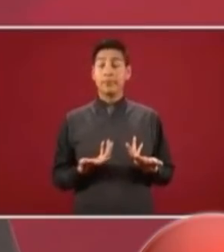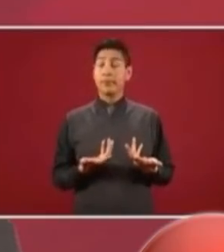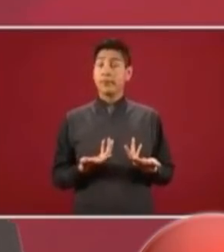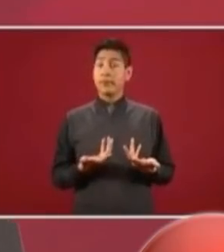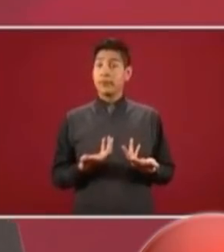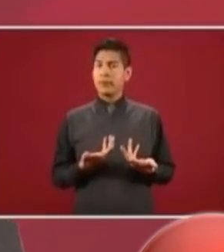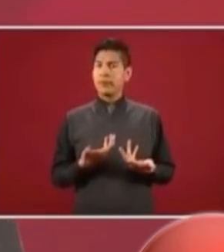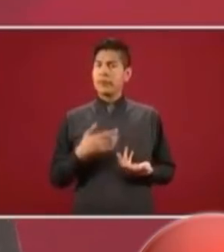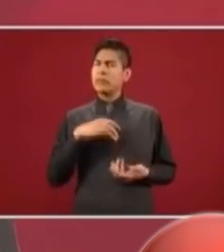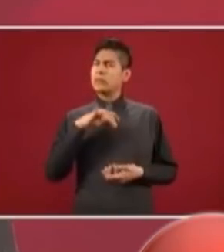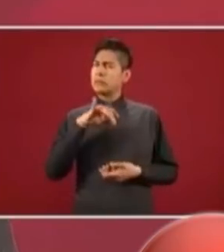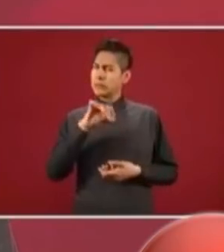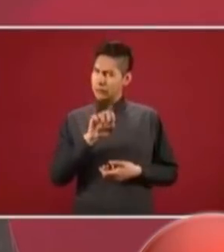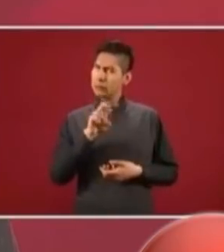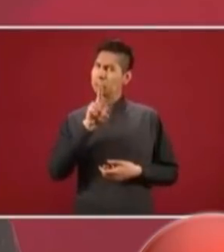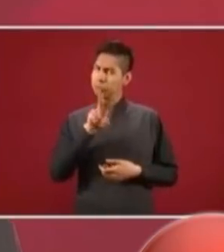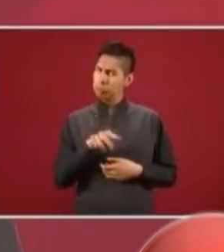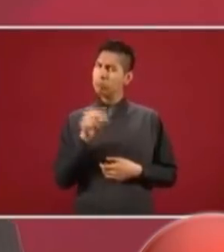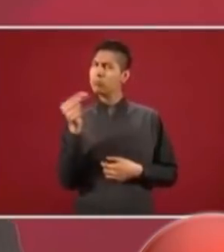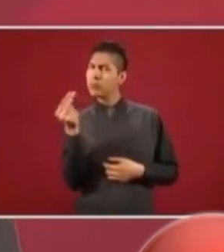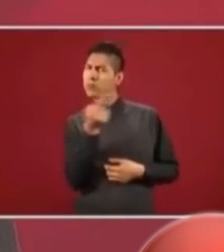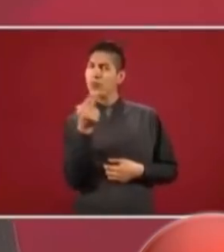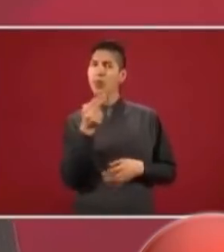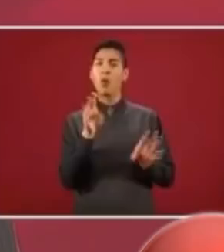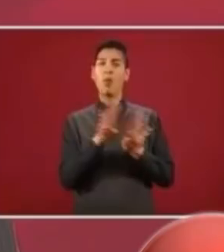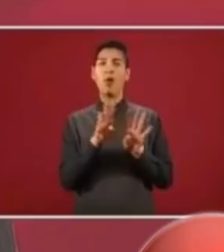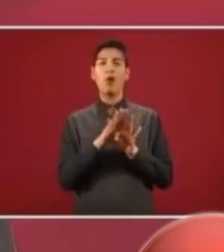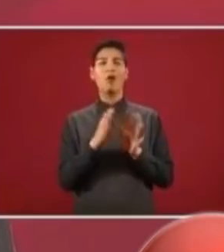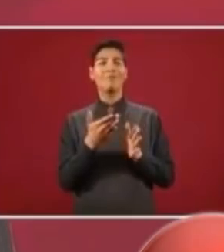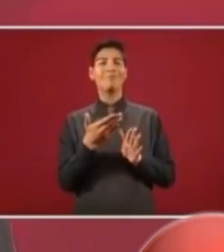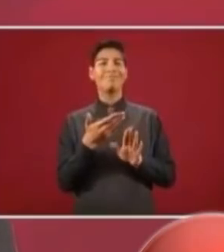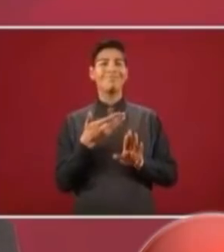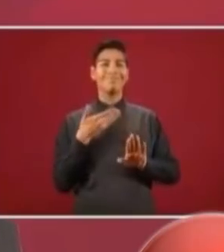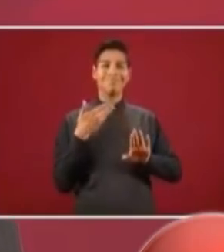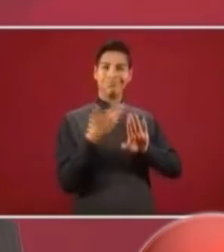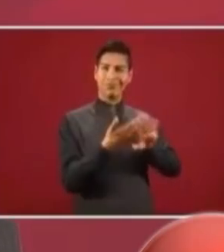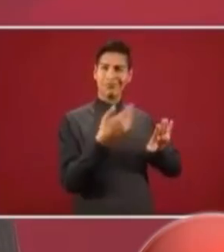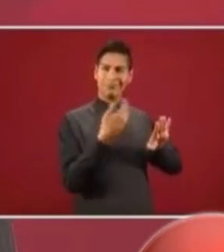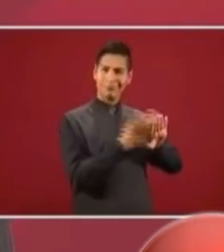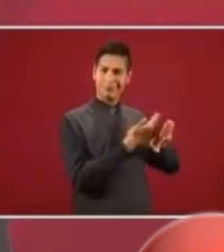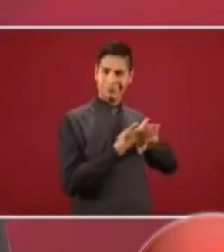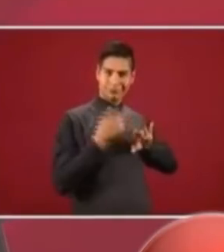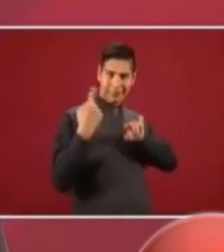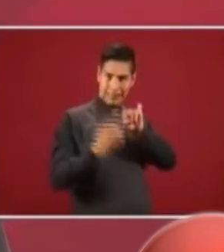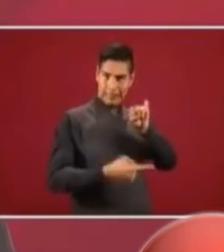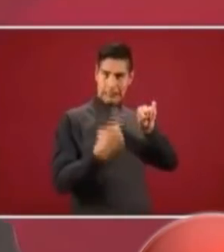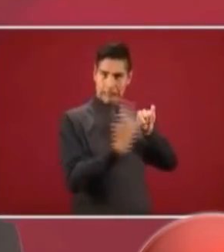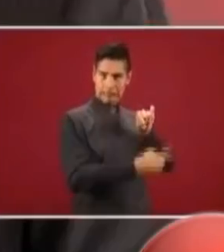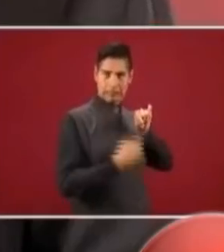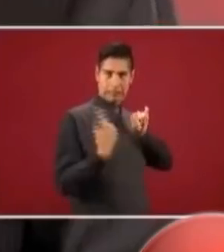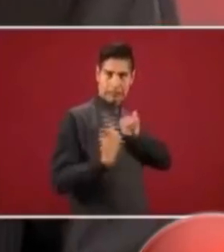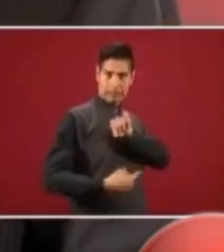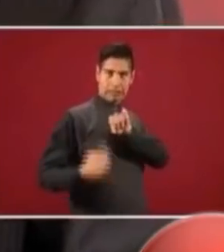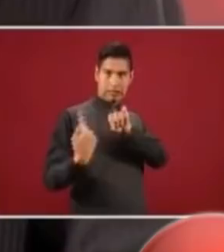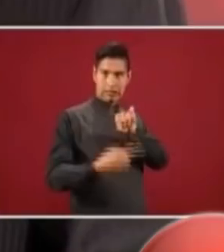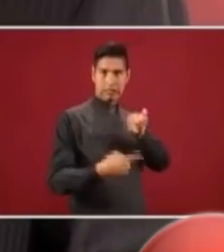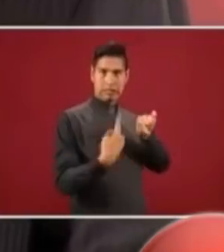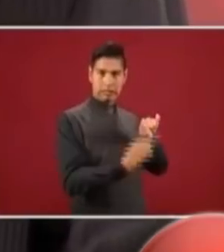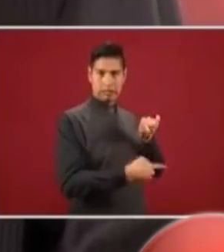tenemos que seguir combatiendo al crimen, a estas